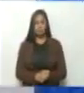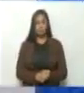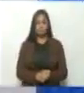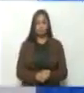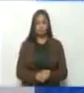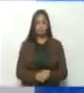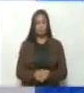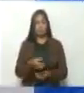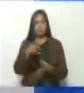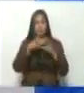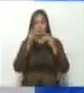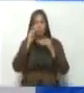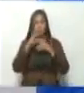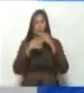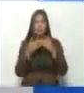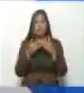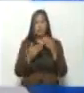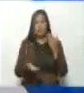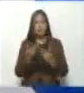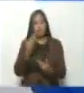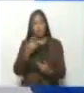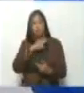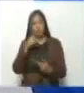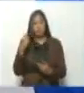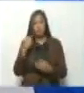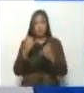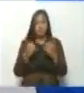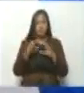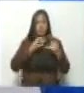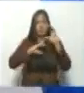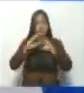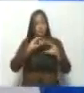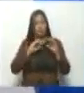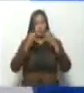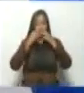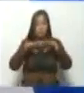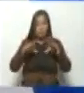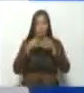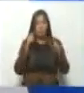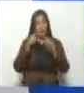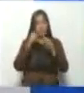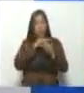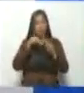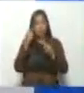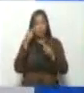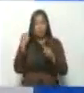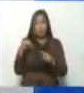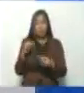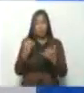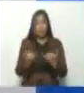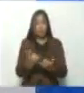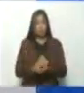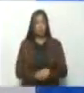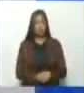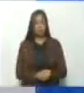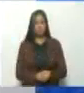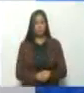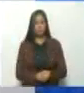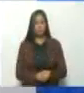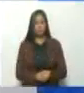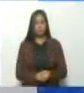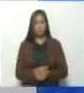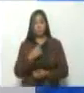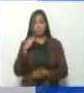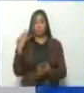residuos sólidos es importante tener las plataformas comunicacionales para los objetivos que nos hemos trazado. Nosotros